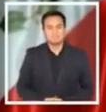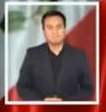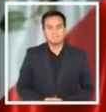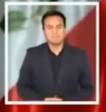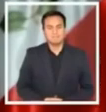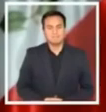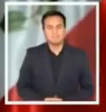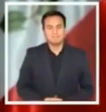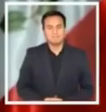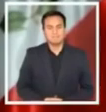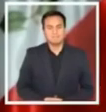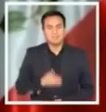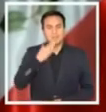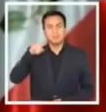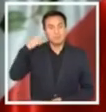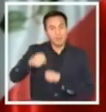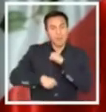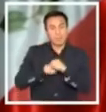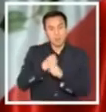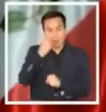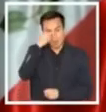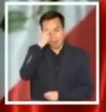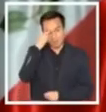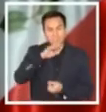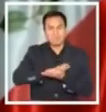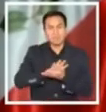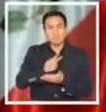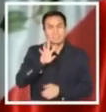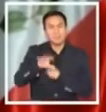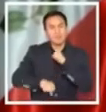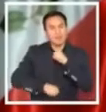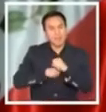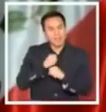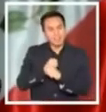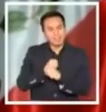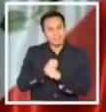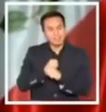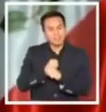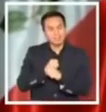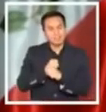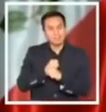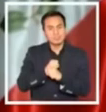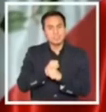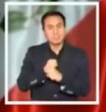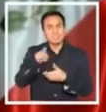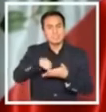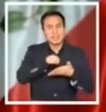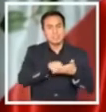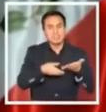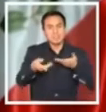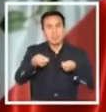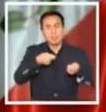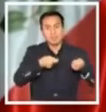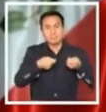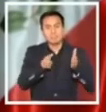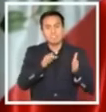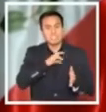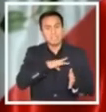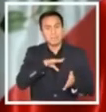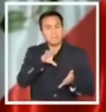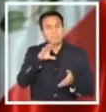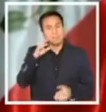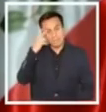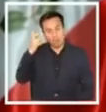Y el próximo año, en marzo, cuando celebremos 25 años del Tratado de Libre Comercio entre Chile y México,